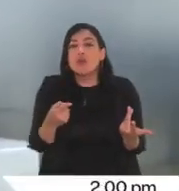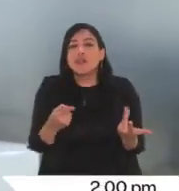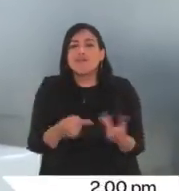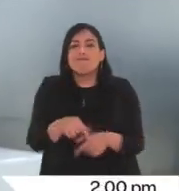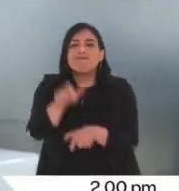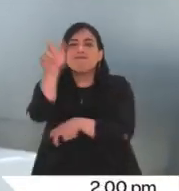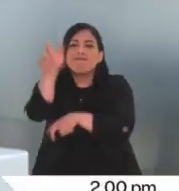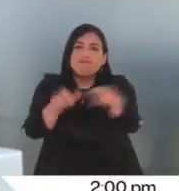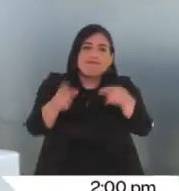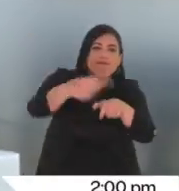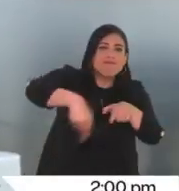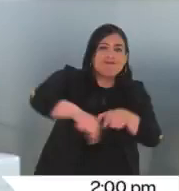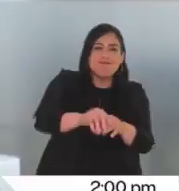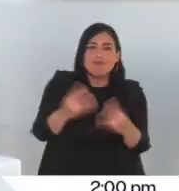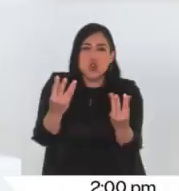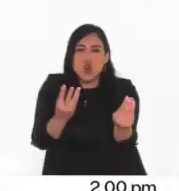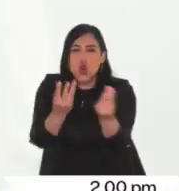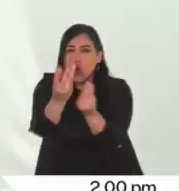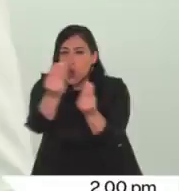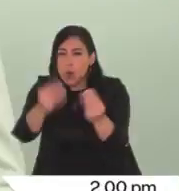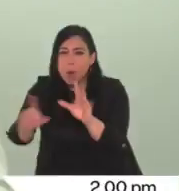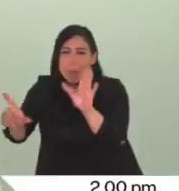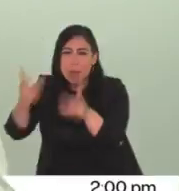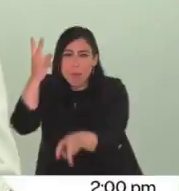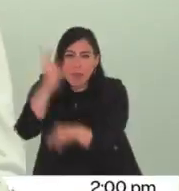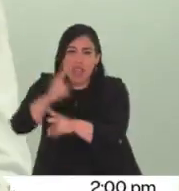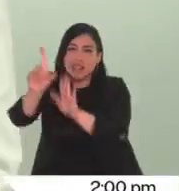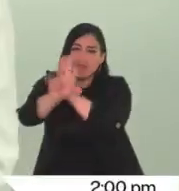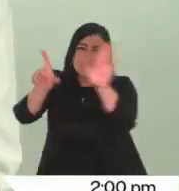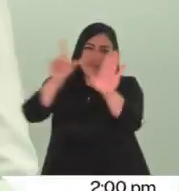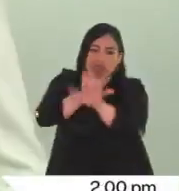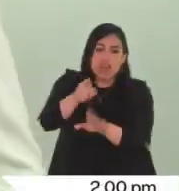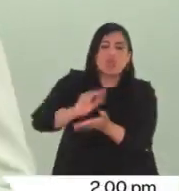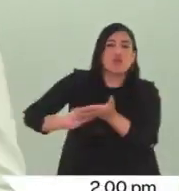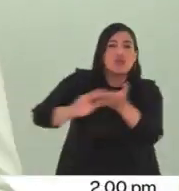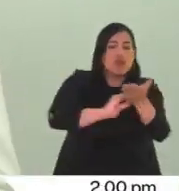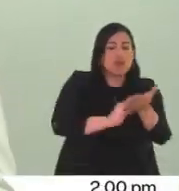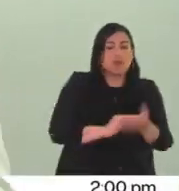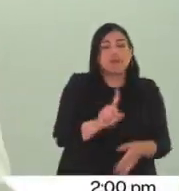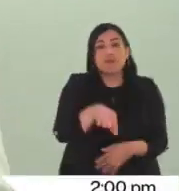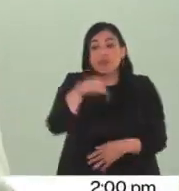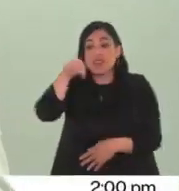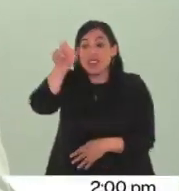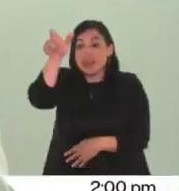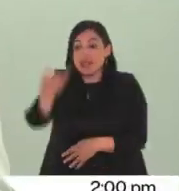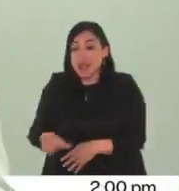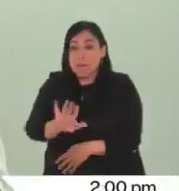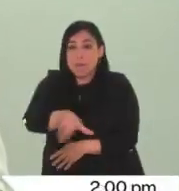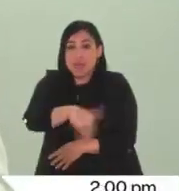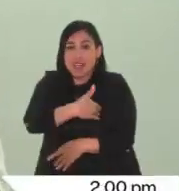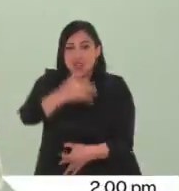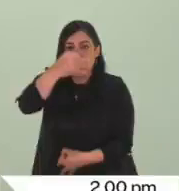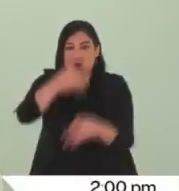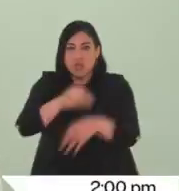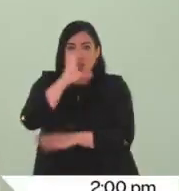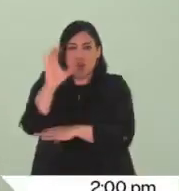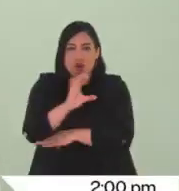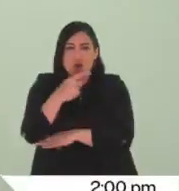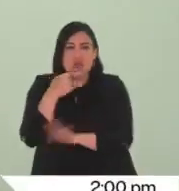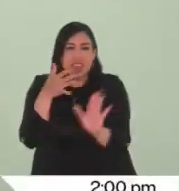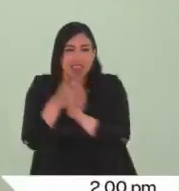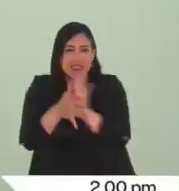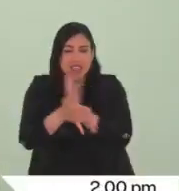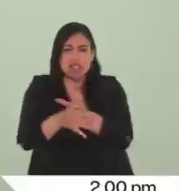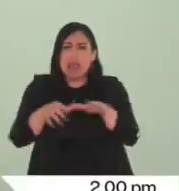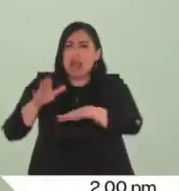eficaz a la criminalidad organizada una frase del ministro de Justicia colombiano que le dijo RCN noticias que hoy